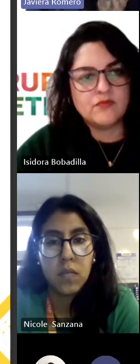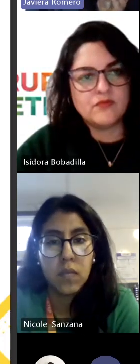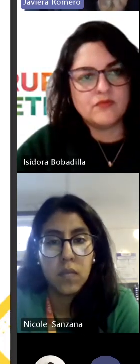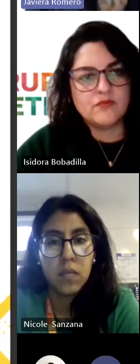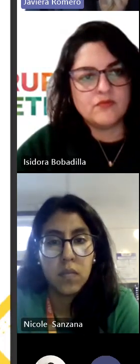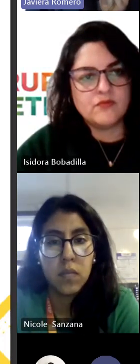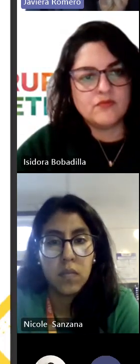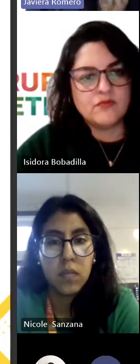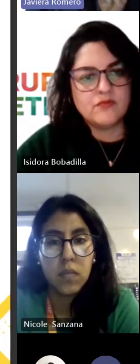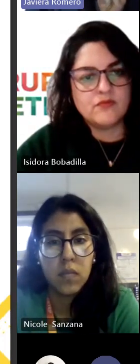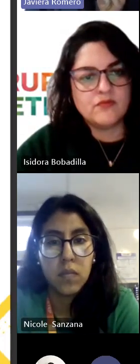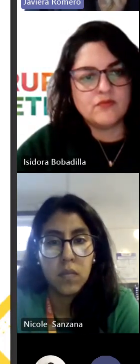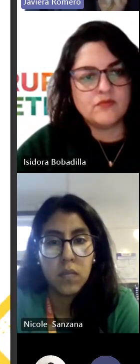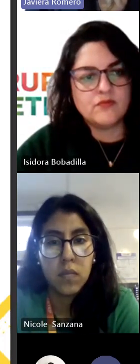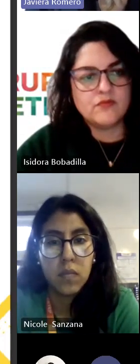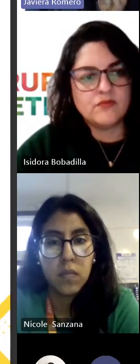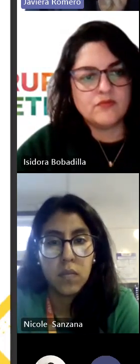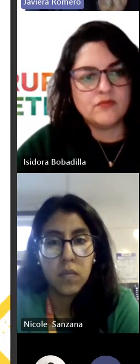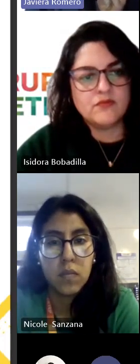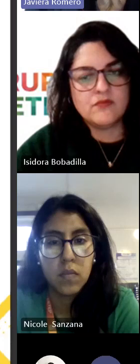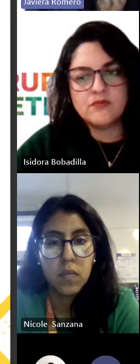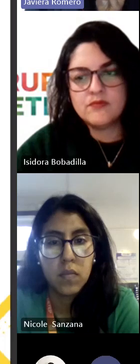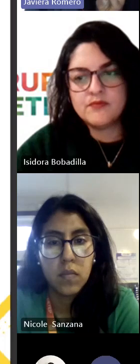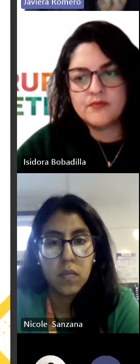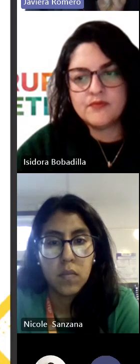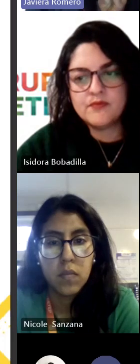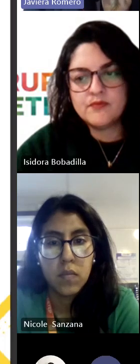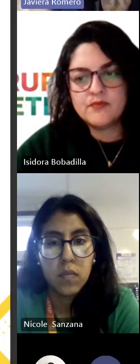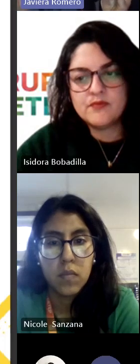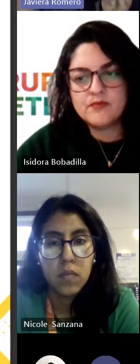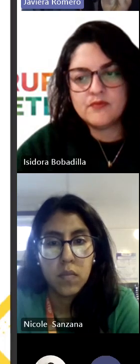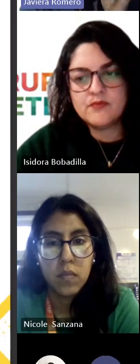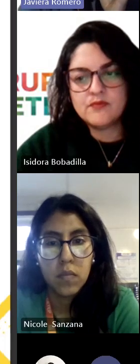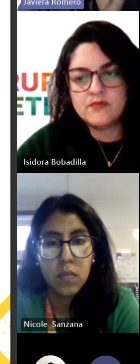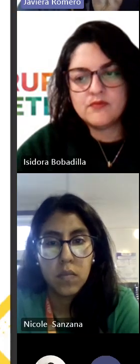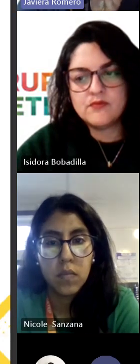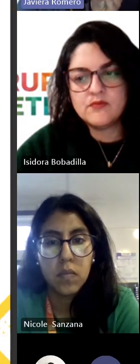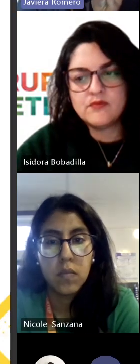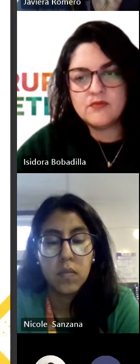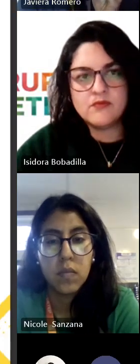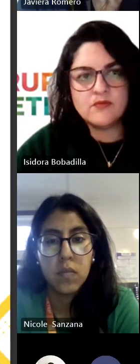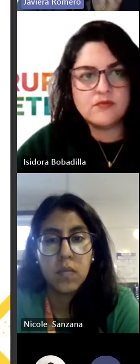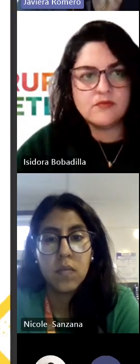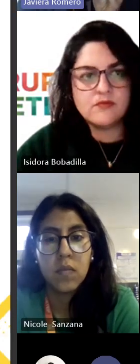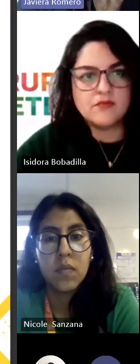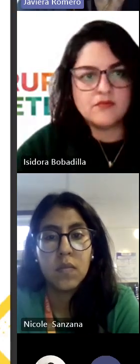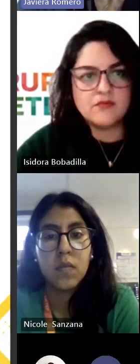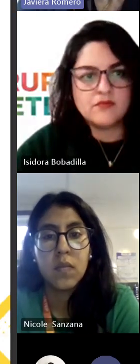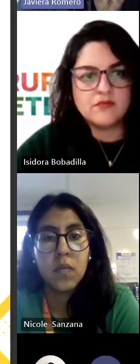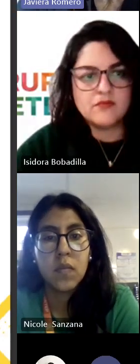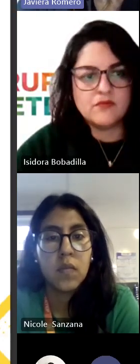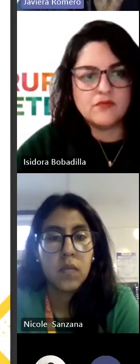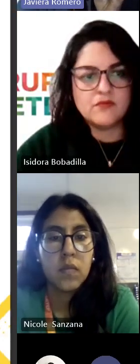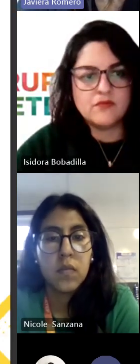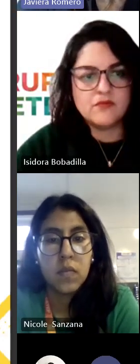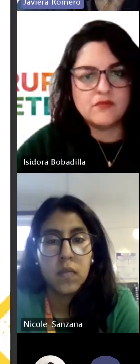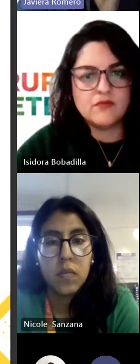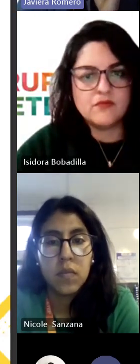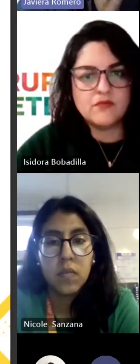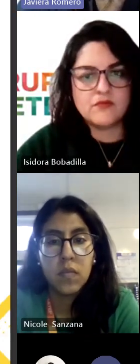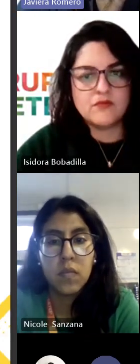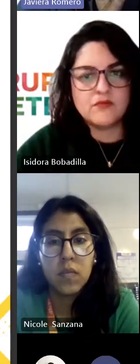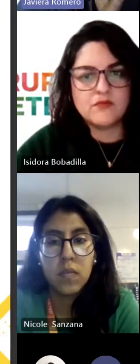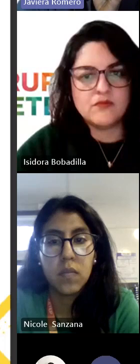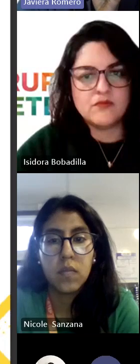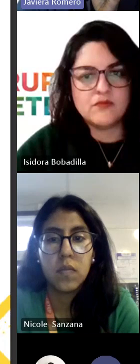riesgo. Es importante considerar esto a nivel de la comunidad escolar, tener de alguna manera en